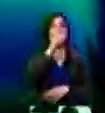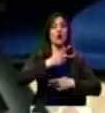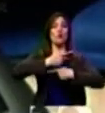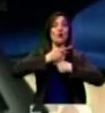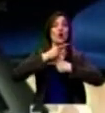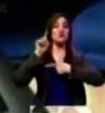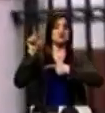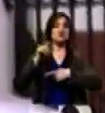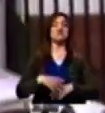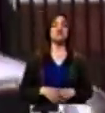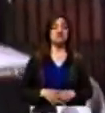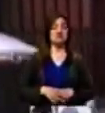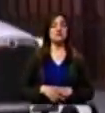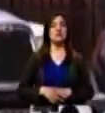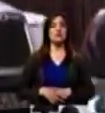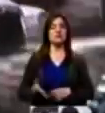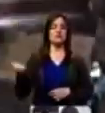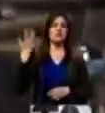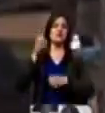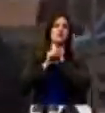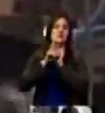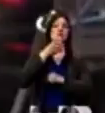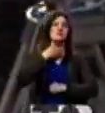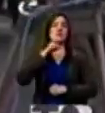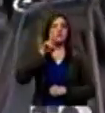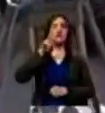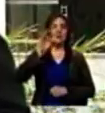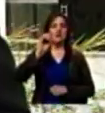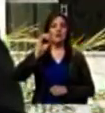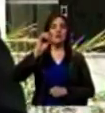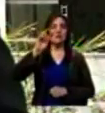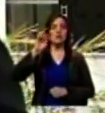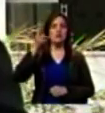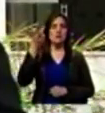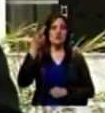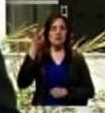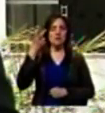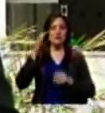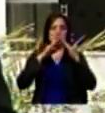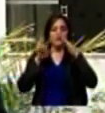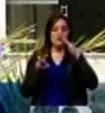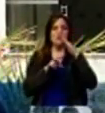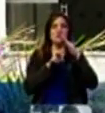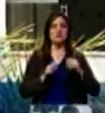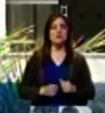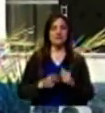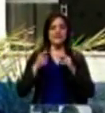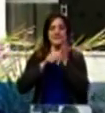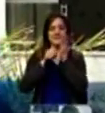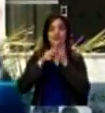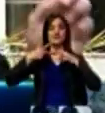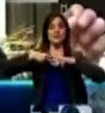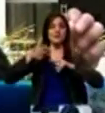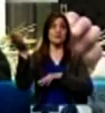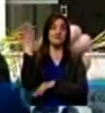proteger a Julian Assange, asilado en nuestra embajada desde agosto del 2012. Y con esto el Ministerio de Relaciones Exteriores ha confirmado lo que